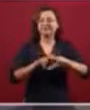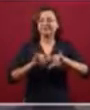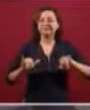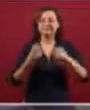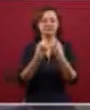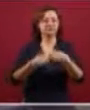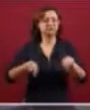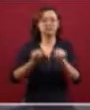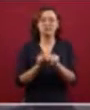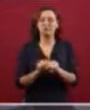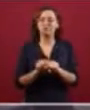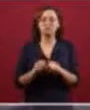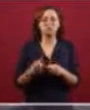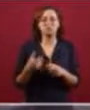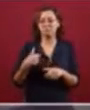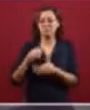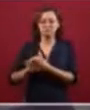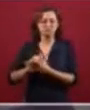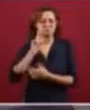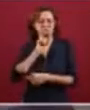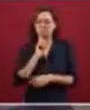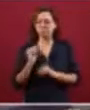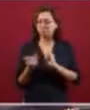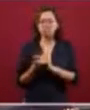nada, ni mi esposa,